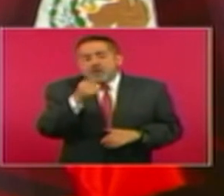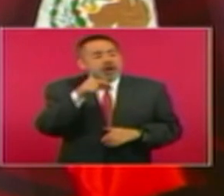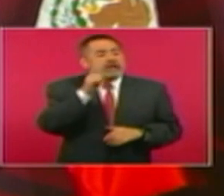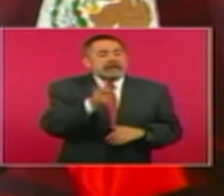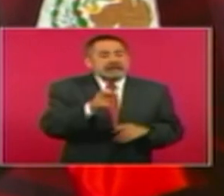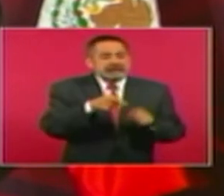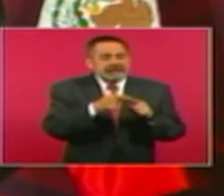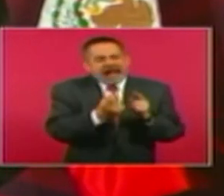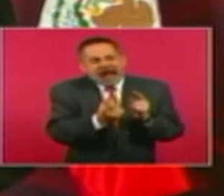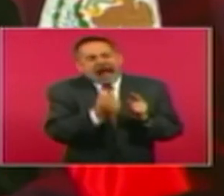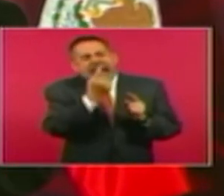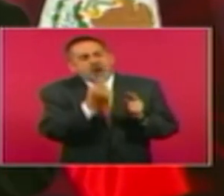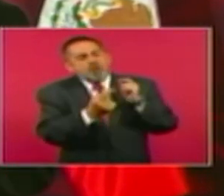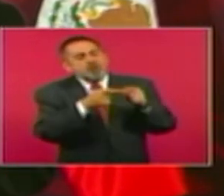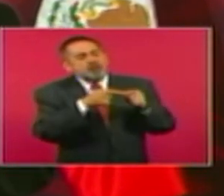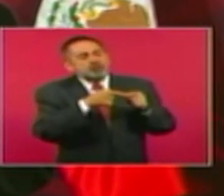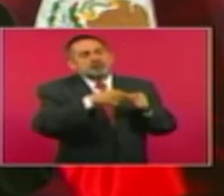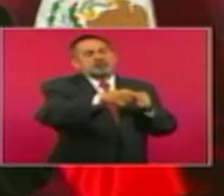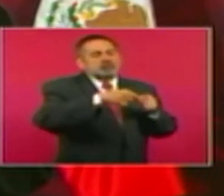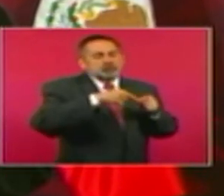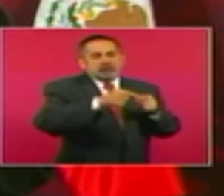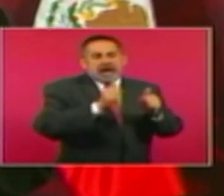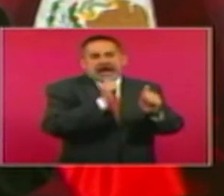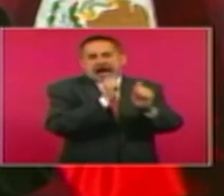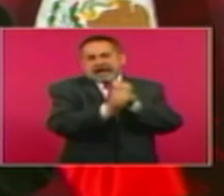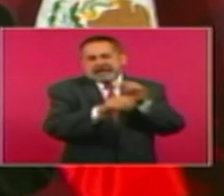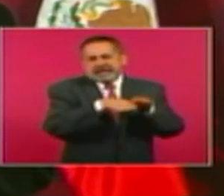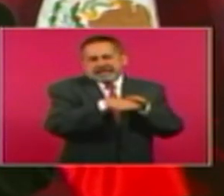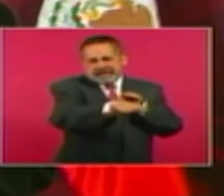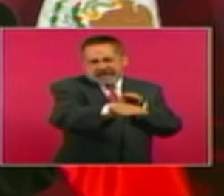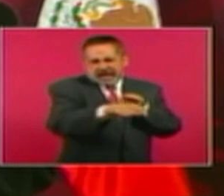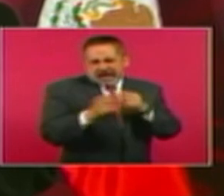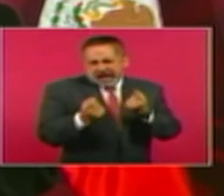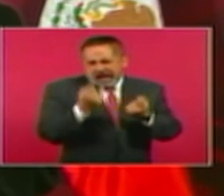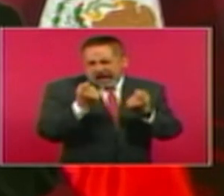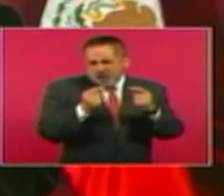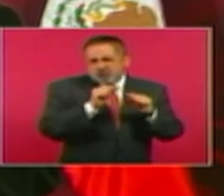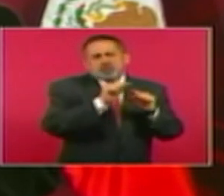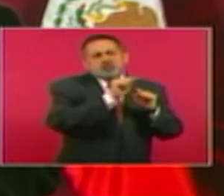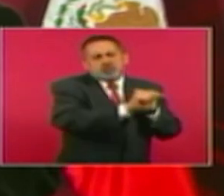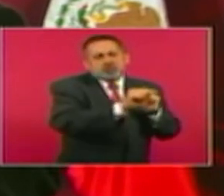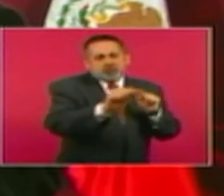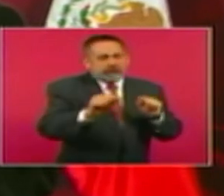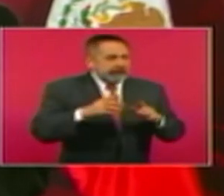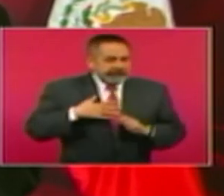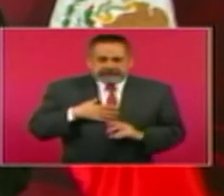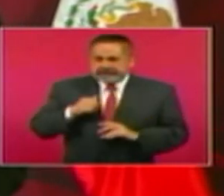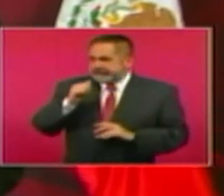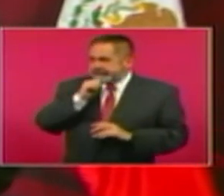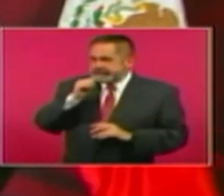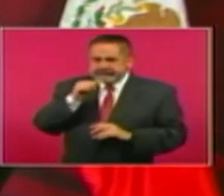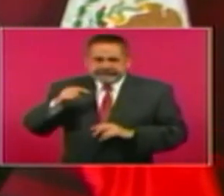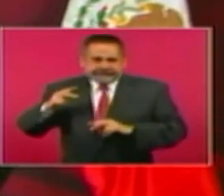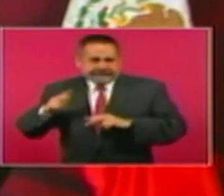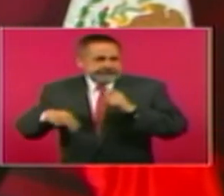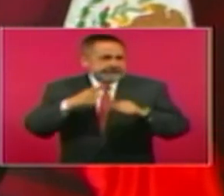Sin embargo, cuando ya fue entregado a las autoridades del Ministerio Público, se habla de que en el caso particular de él fue arrestado